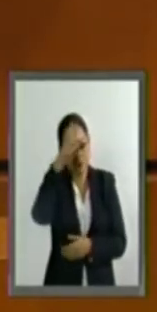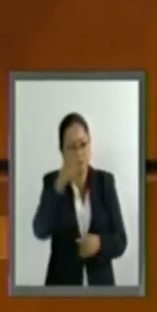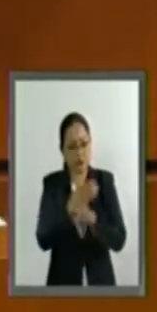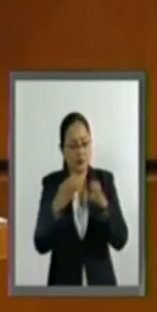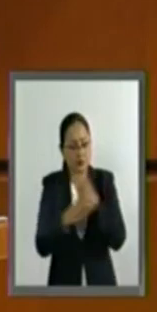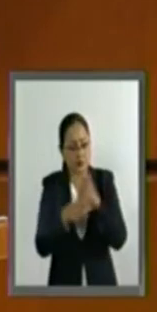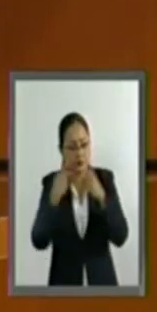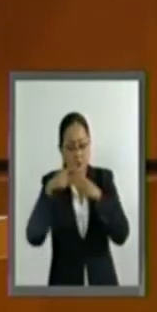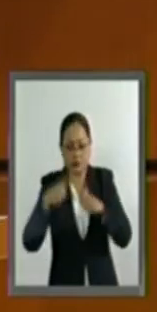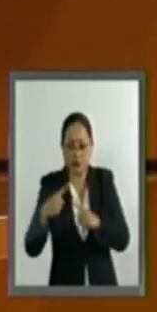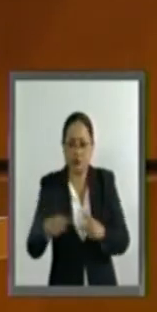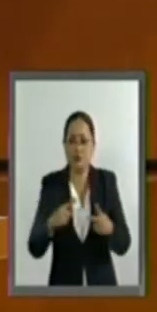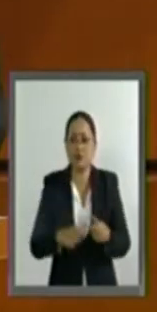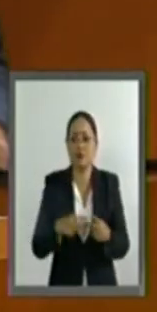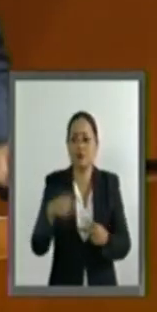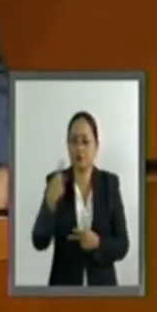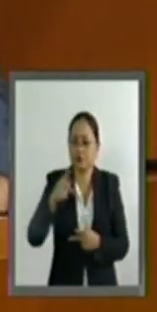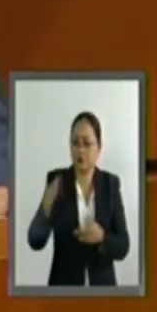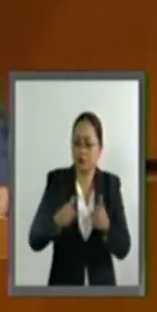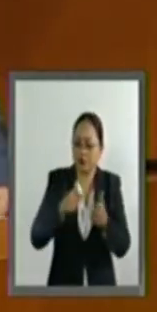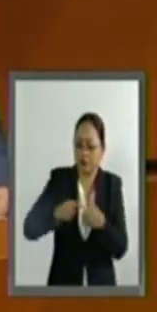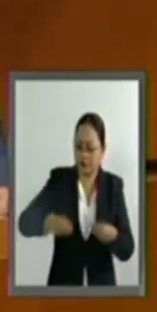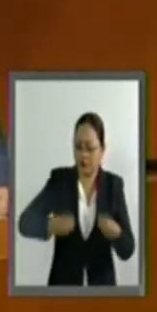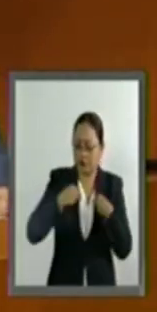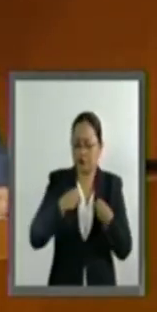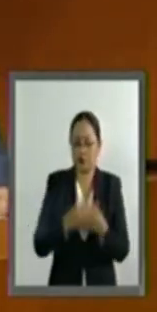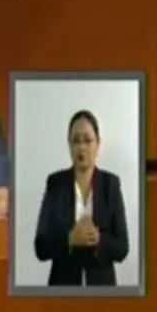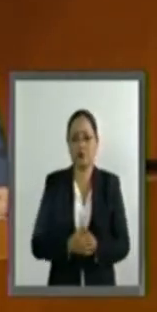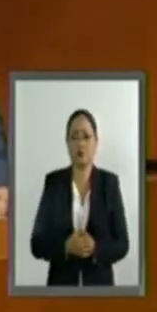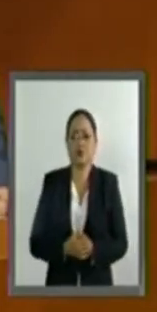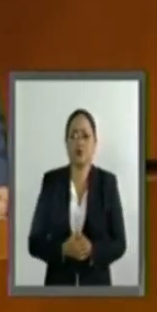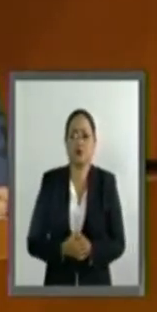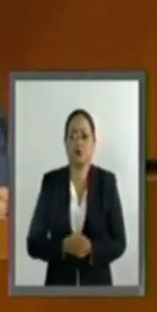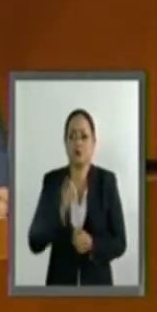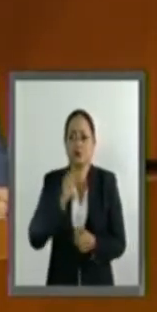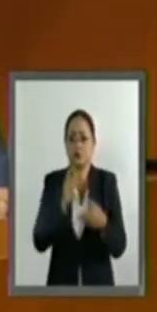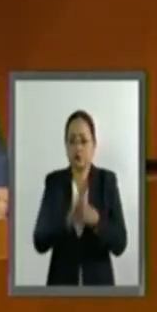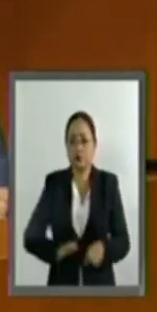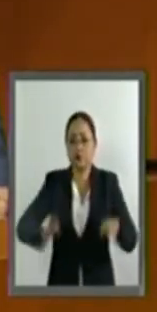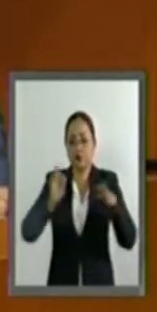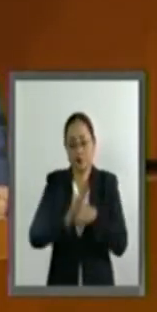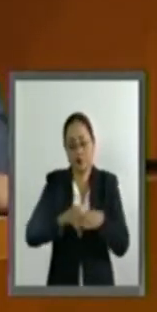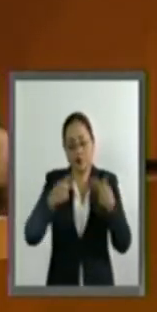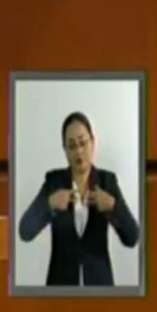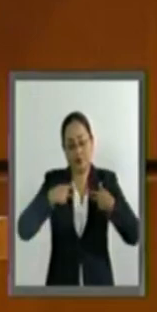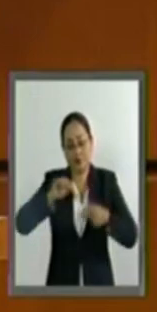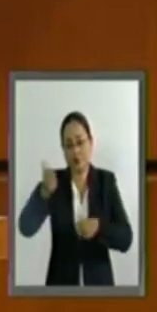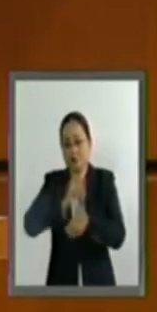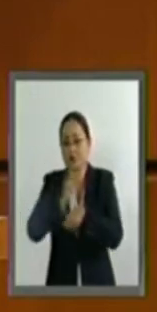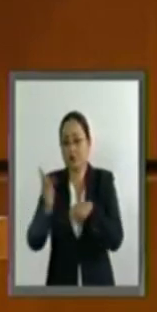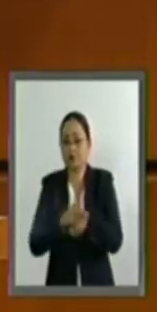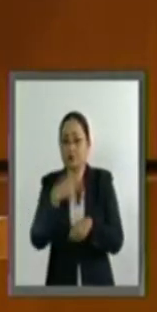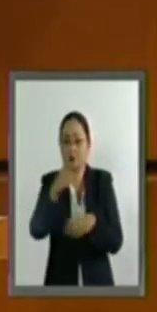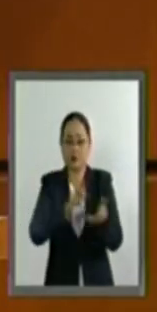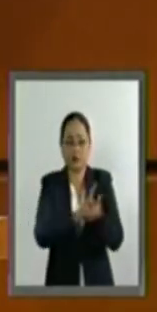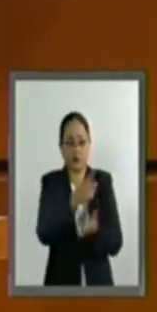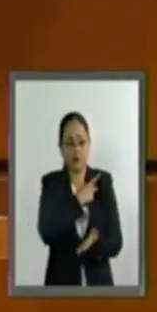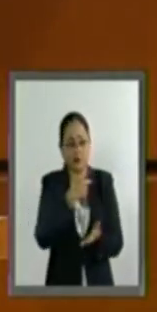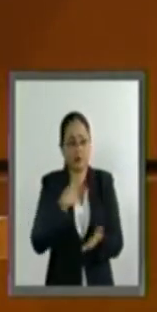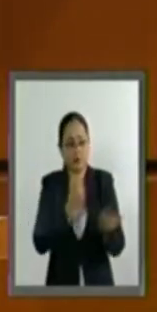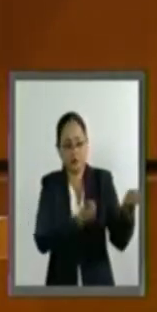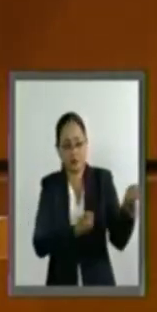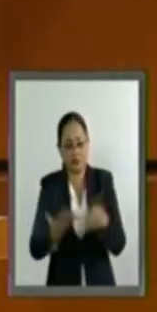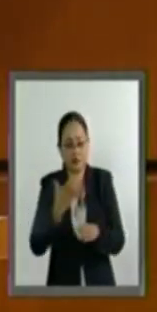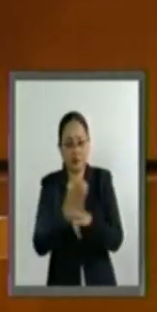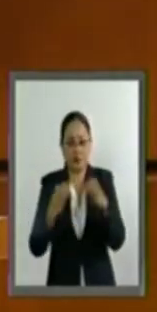y, desde luego, su patrimonio. Cabe destacar que los mexicanos en el extranjero tienen el derecho de traer consigo su menaje